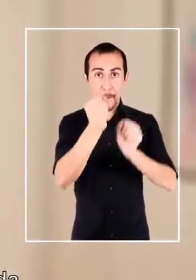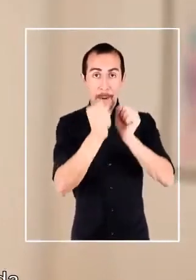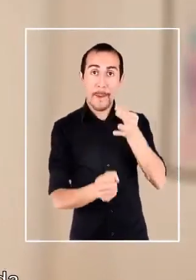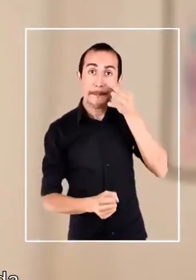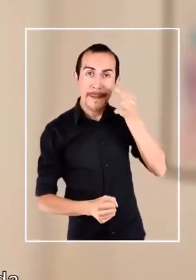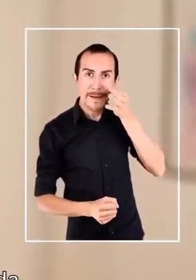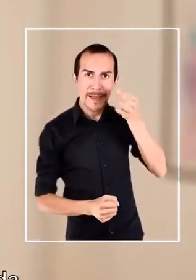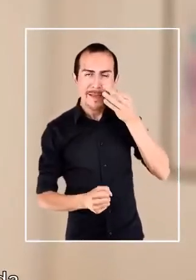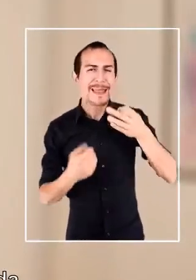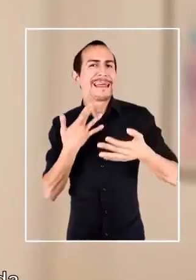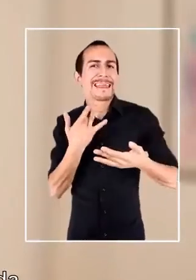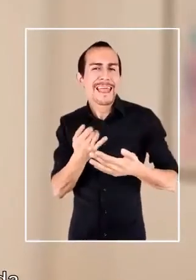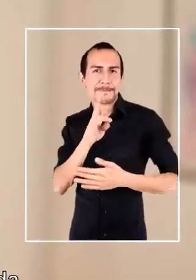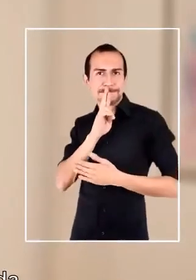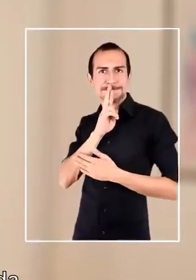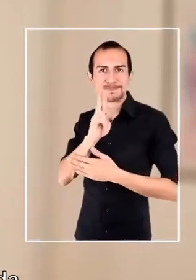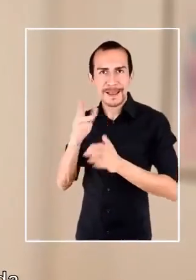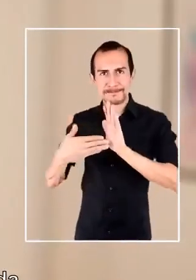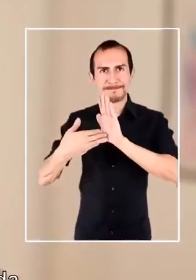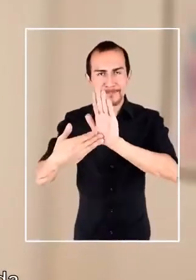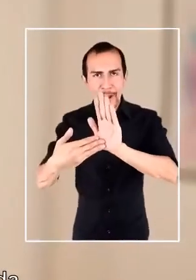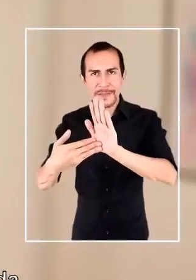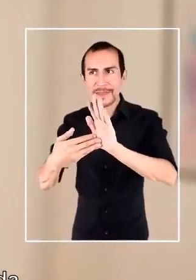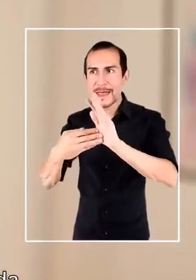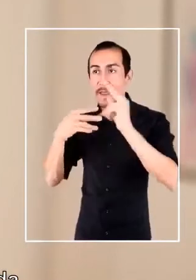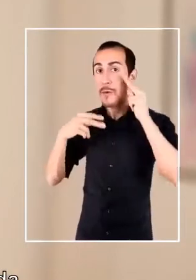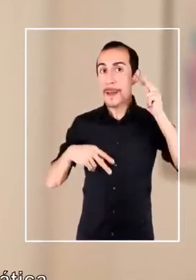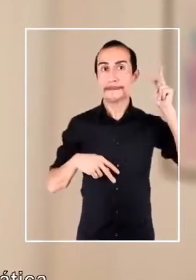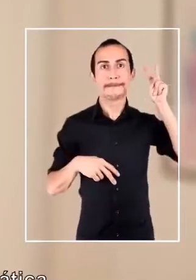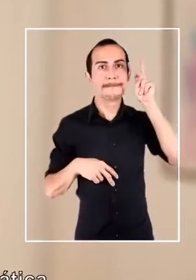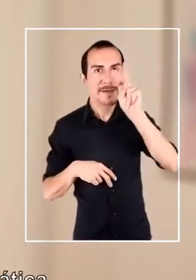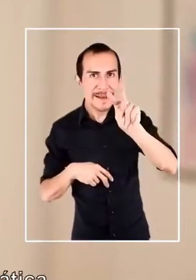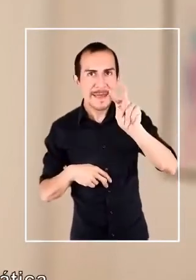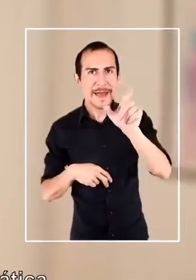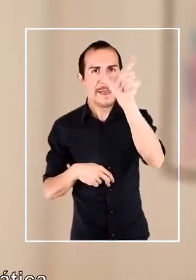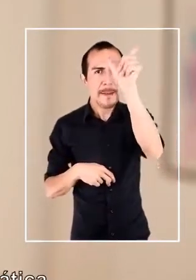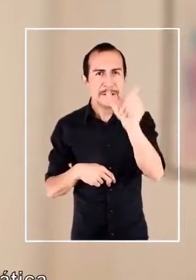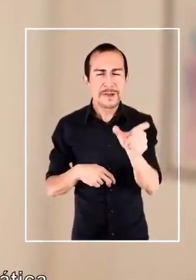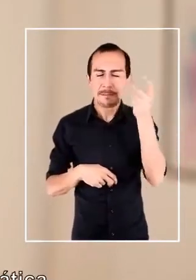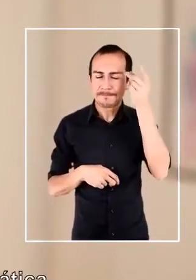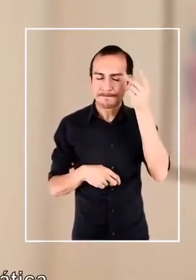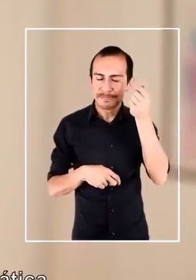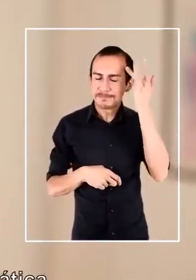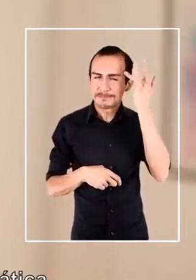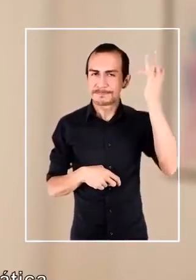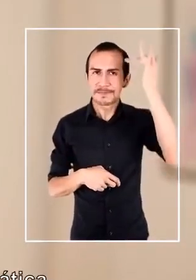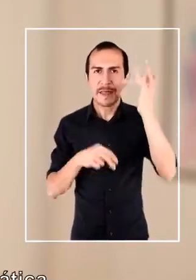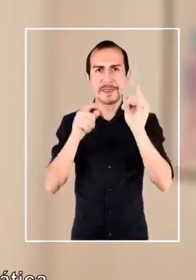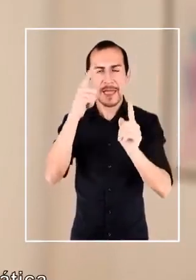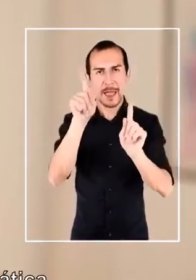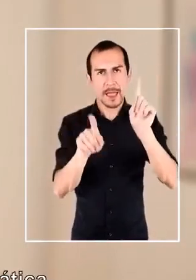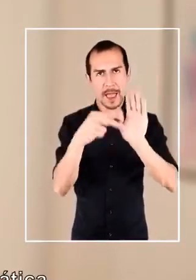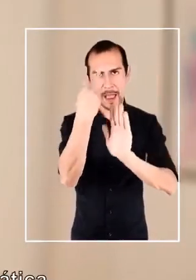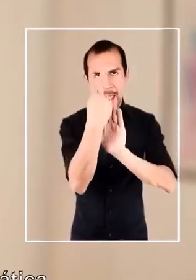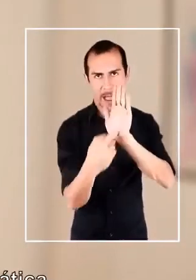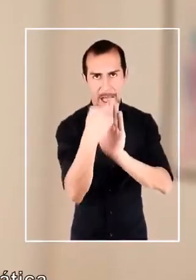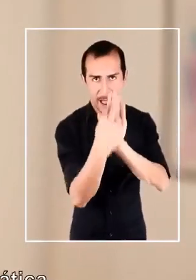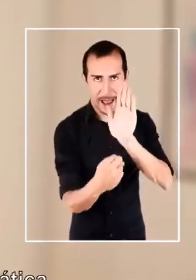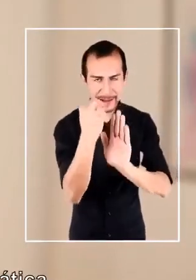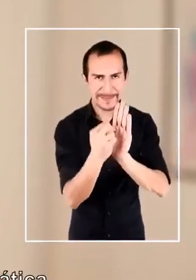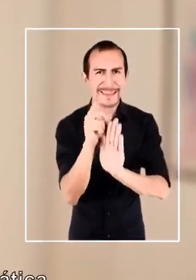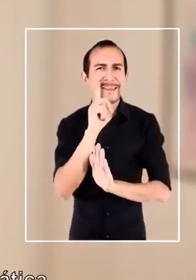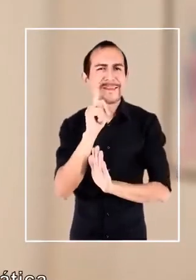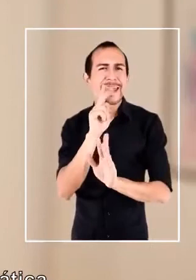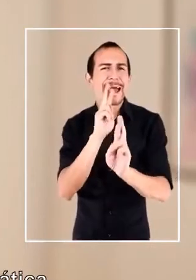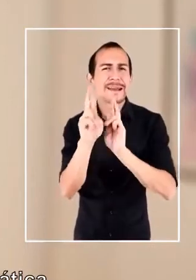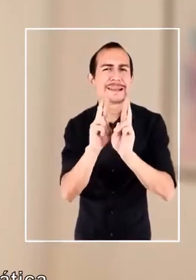encontrarán es el resultado de una mirada de la curaduría que tiene que ver más con una